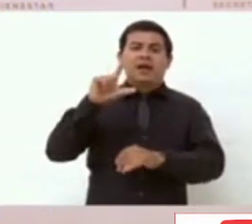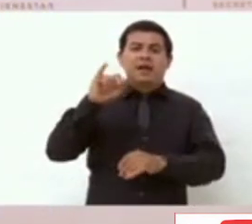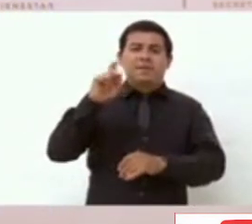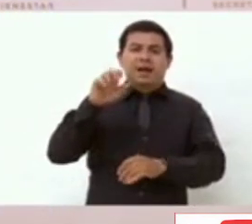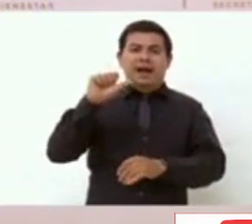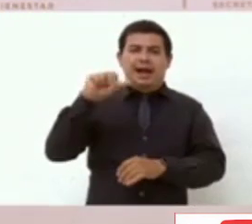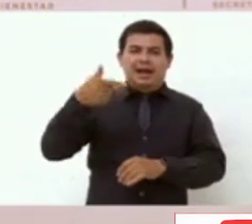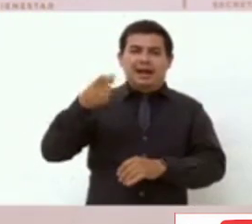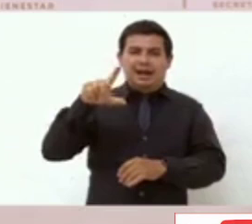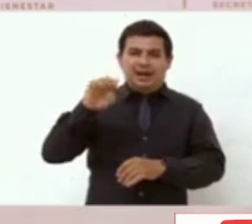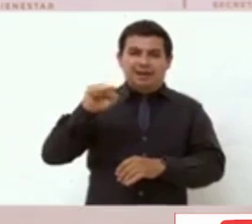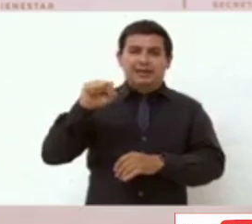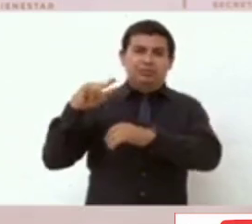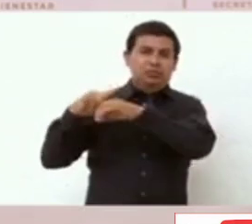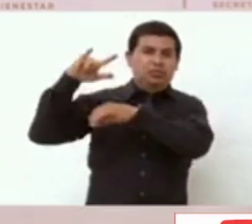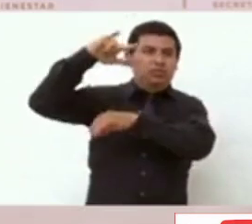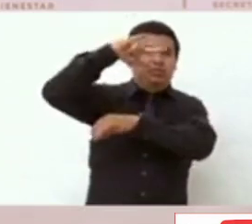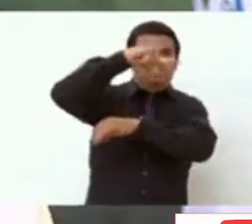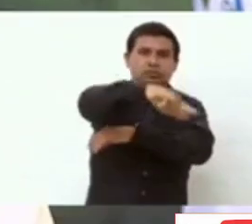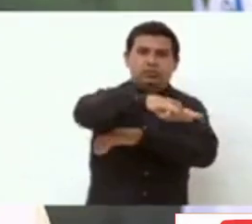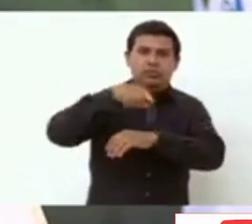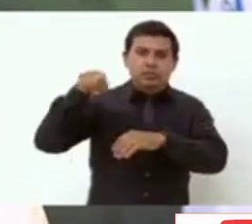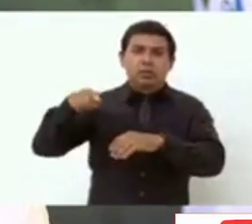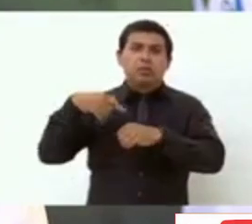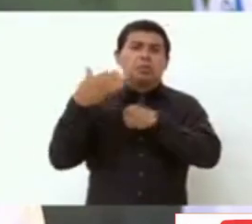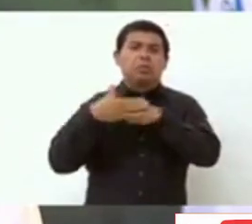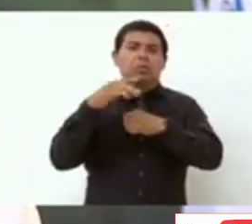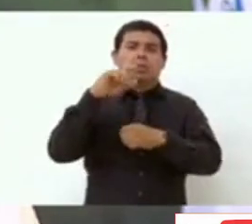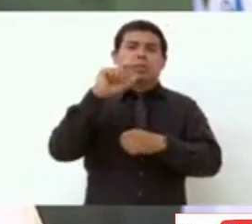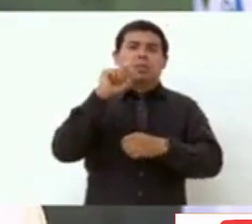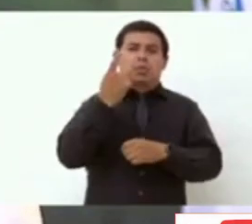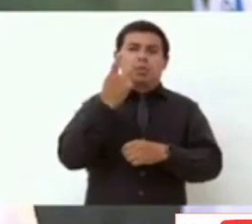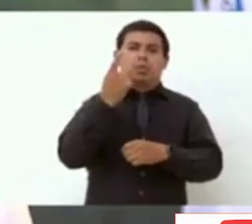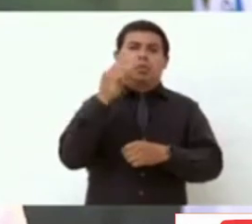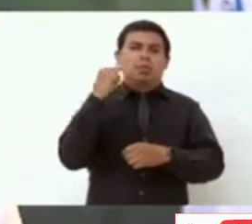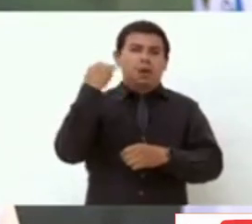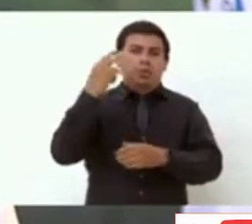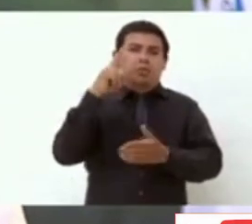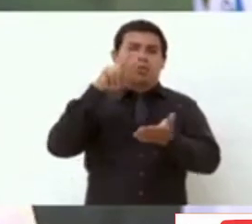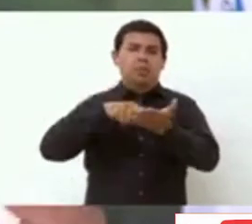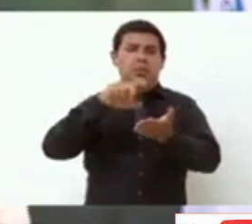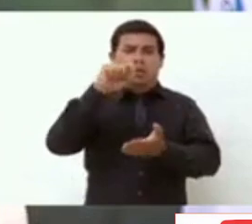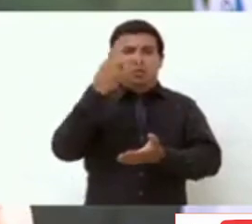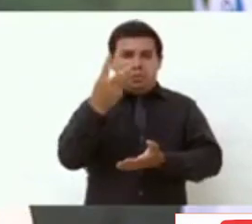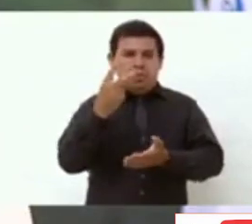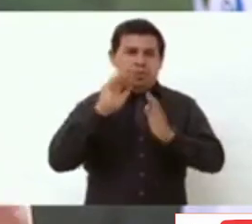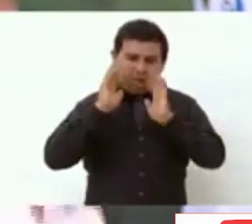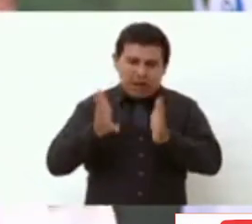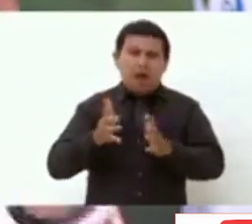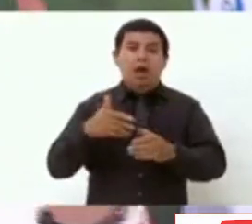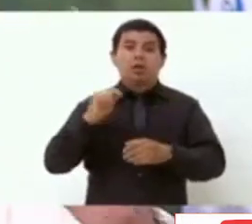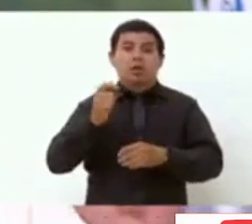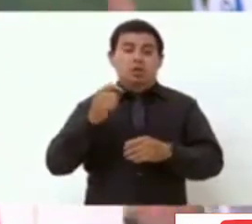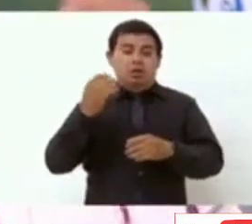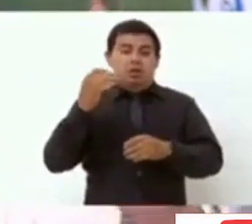Ángeles? Precisamente el 21 de marzo del año próximo. En muy